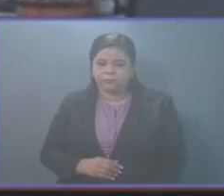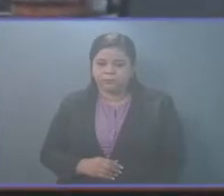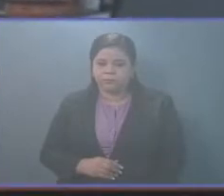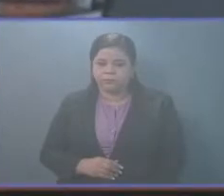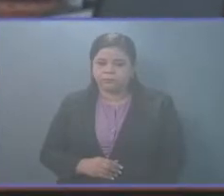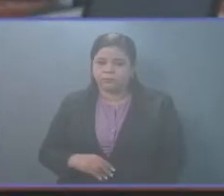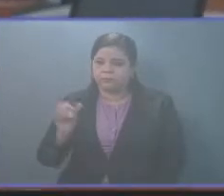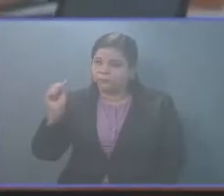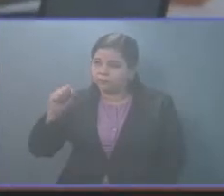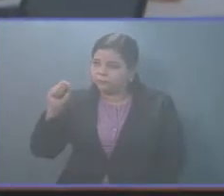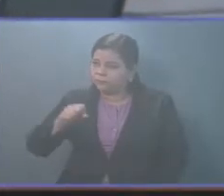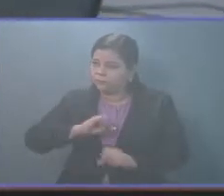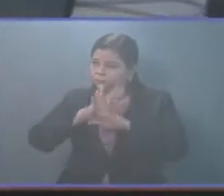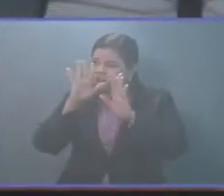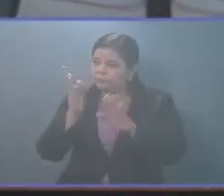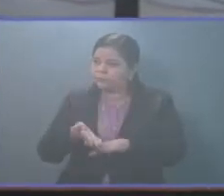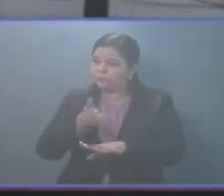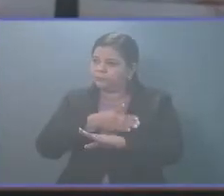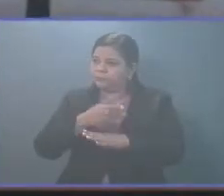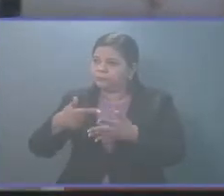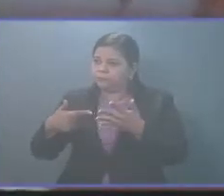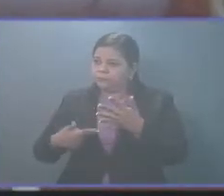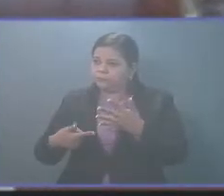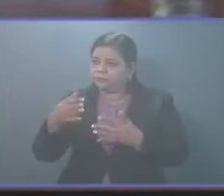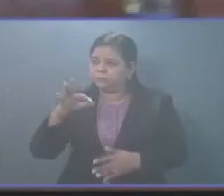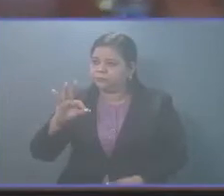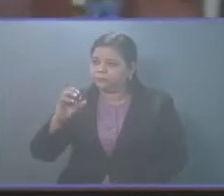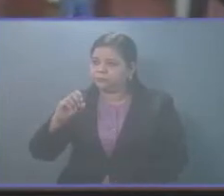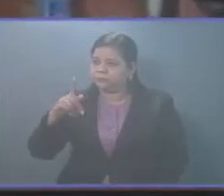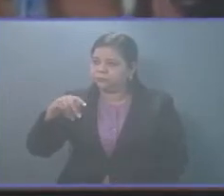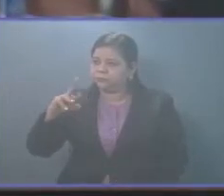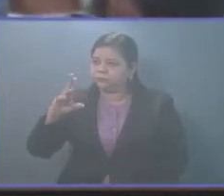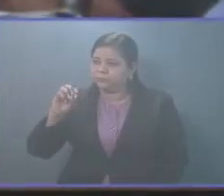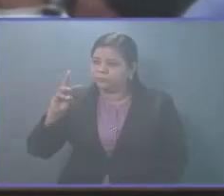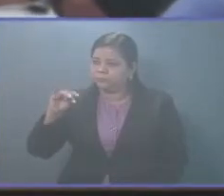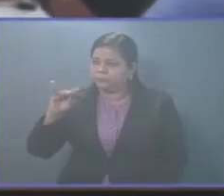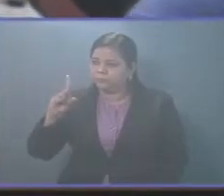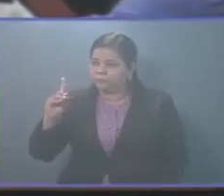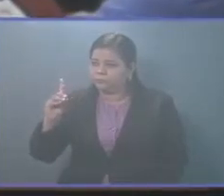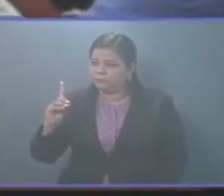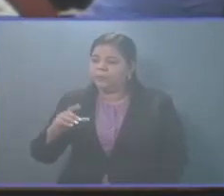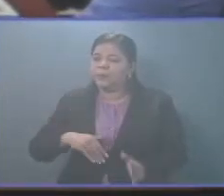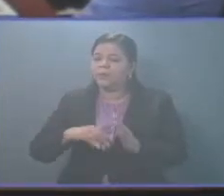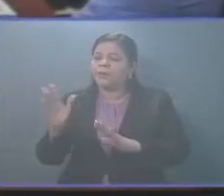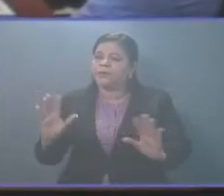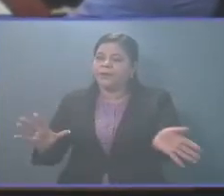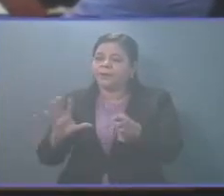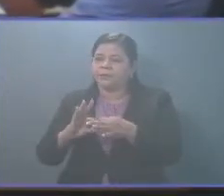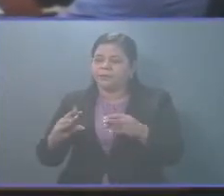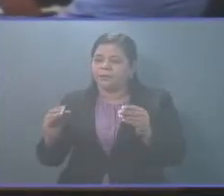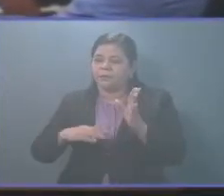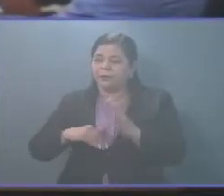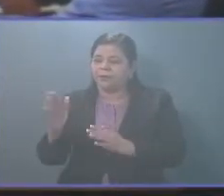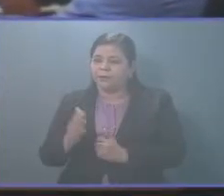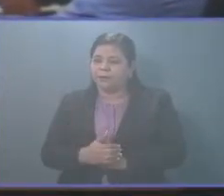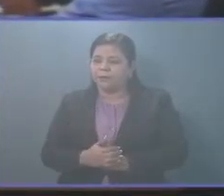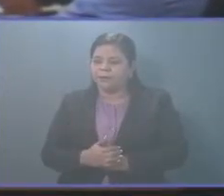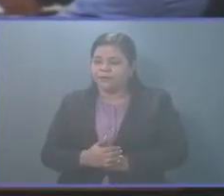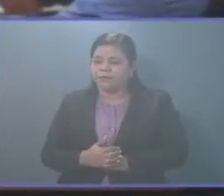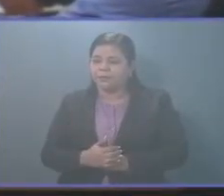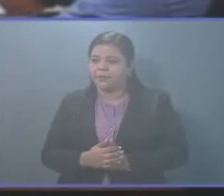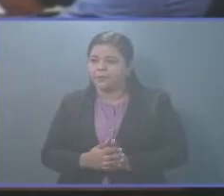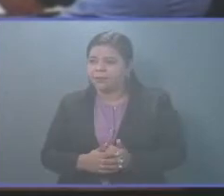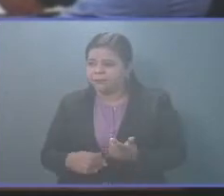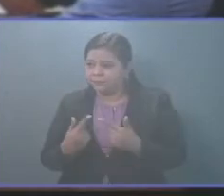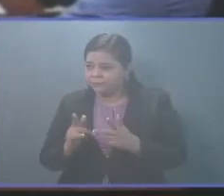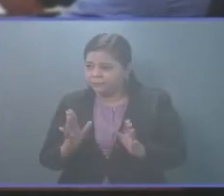hacía mención de la ley de FOPROMID, del artículo 6, 7 y el 12 que determina la responsabilidad de la CCR, de la Corte de Cuentas, para